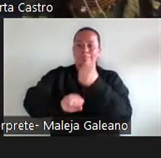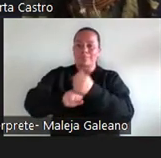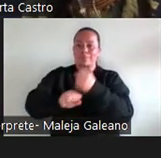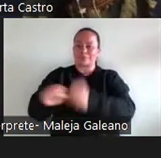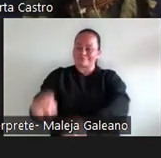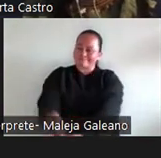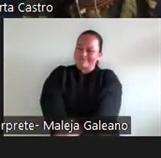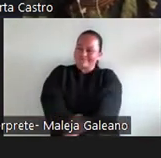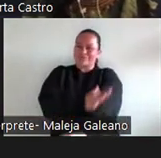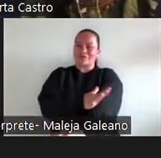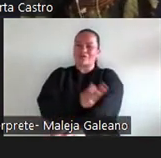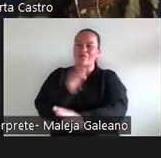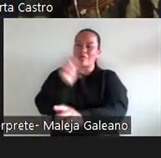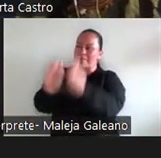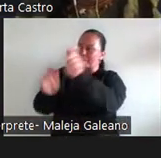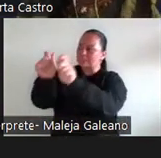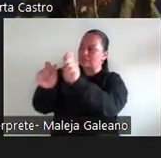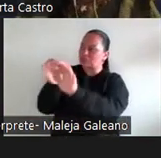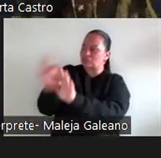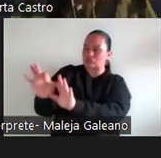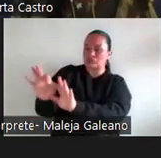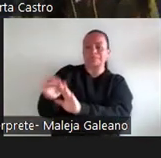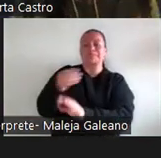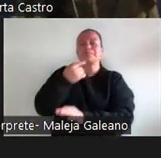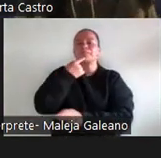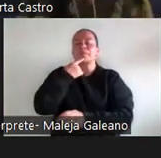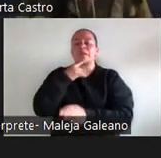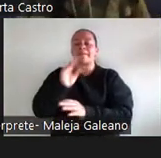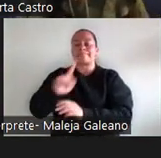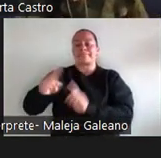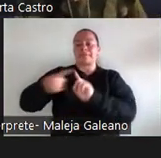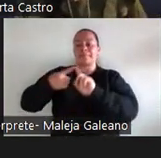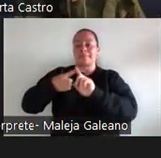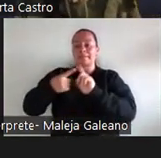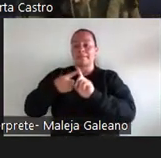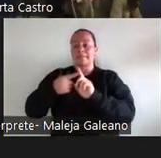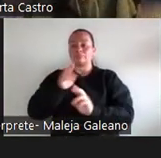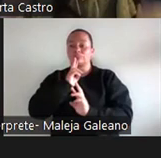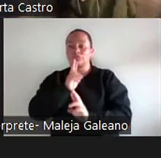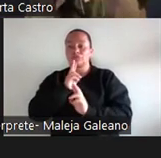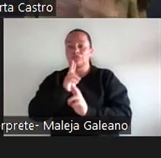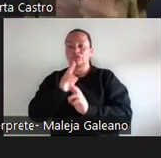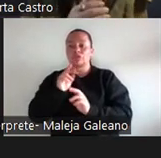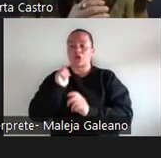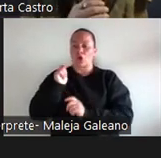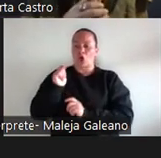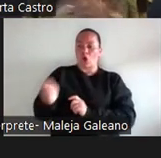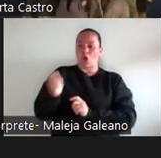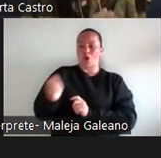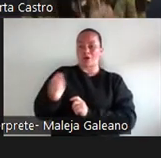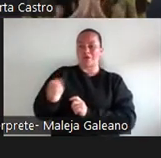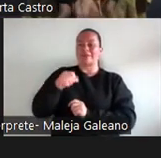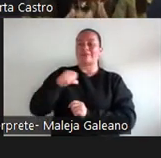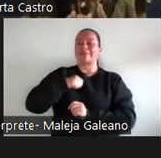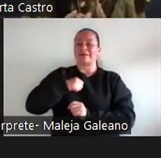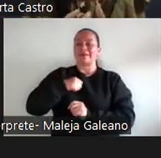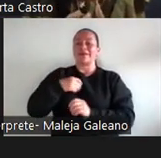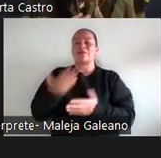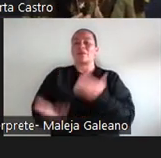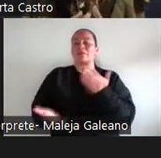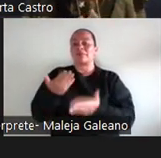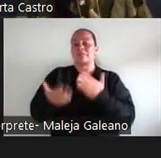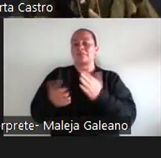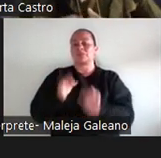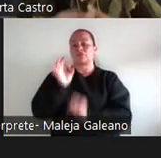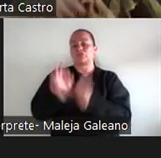atienden entonces aquí en estas primeras definiciones la corte sienta un precedente que es lo que entiende como persona